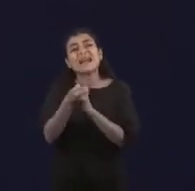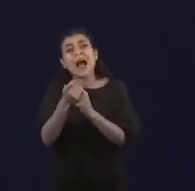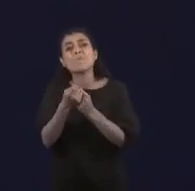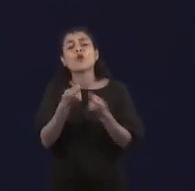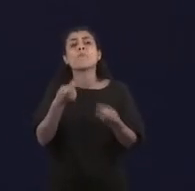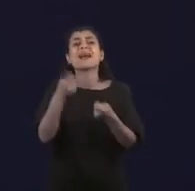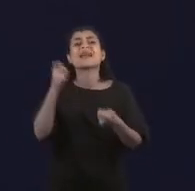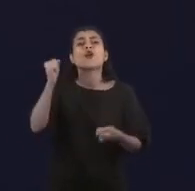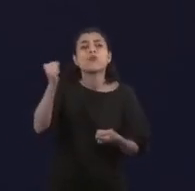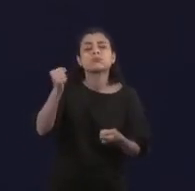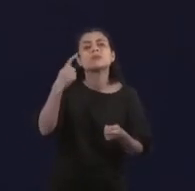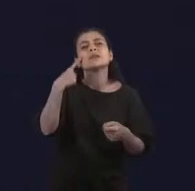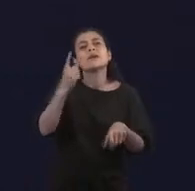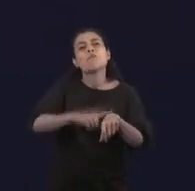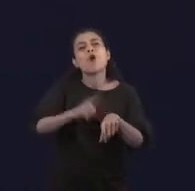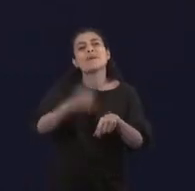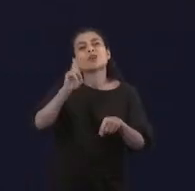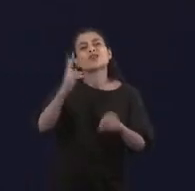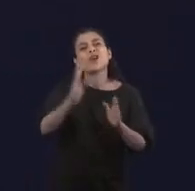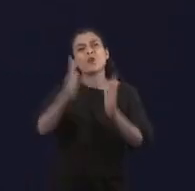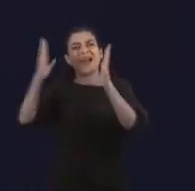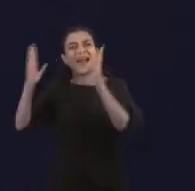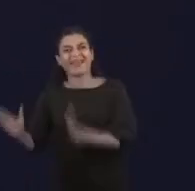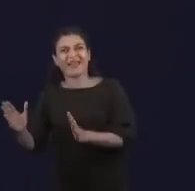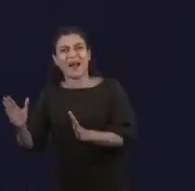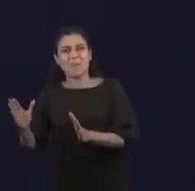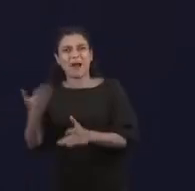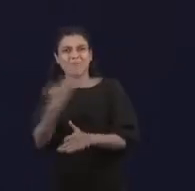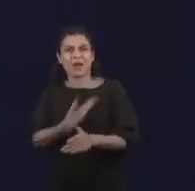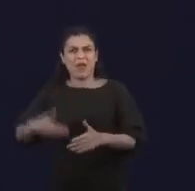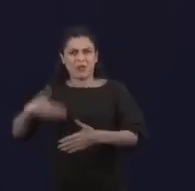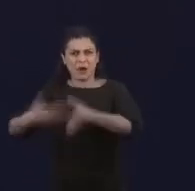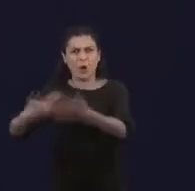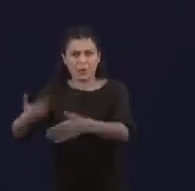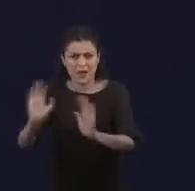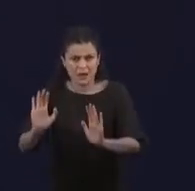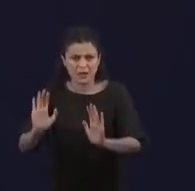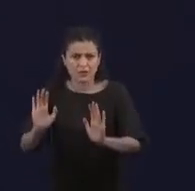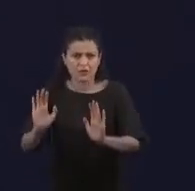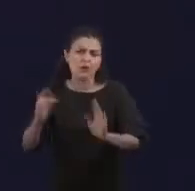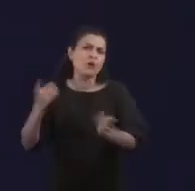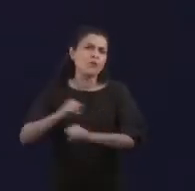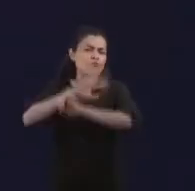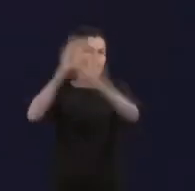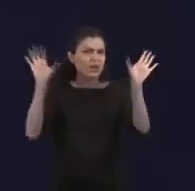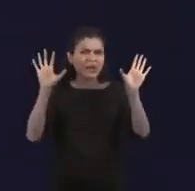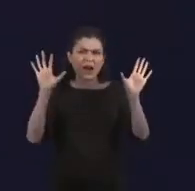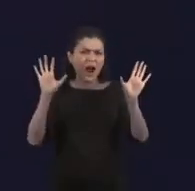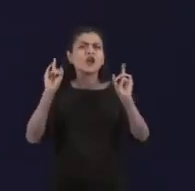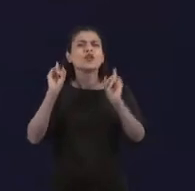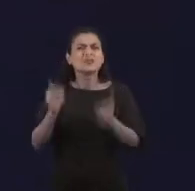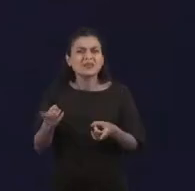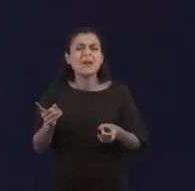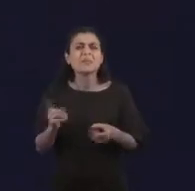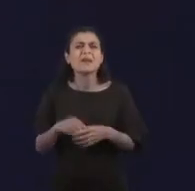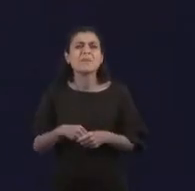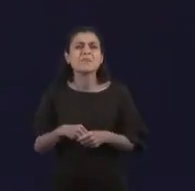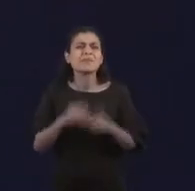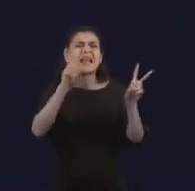nuestra segunda etapa, digamos, o de lo que claramente está dentro del conjunto de cuestiones